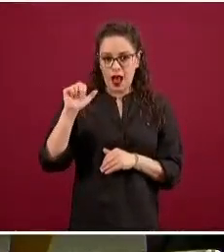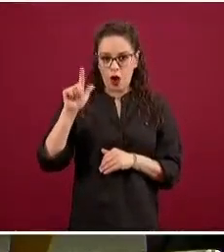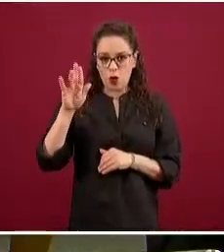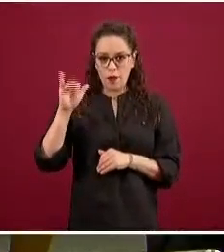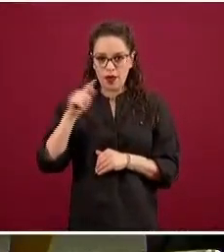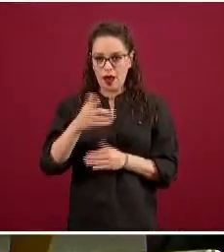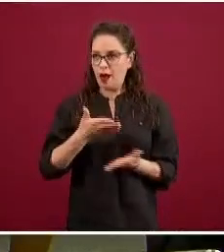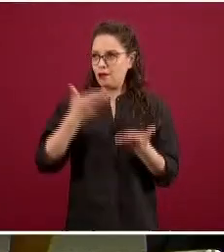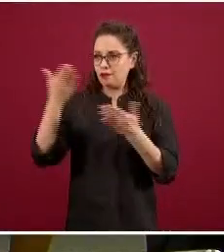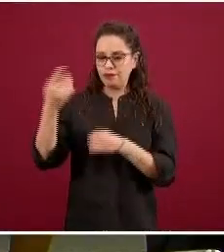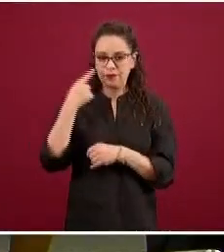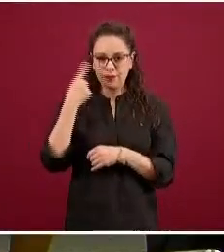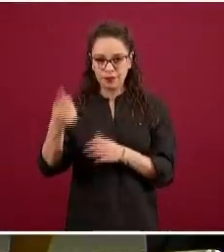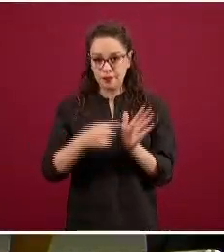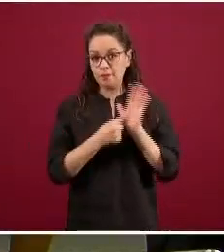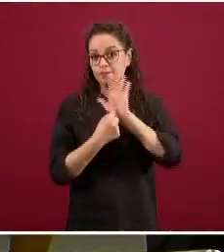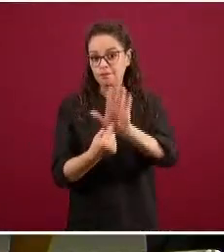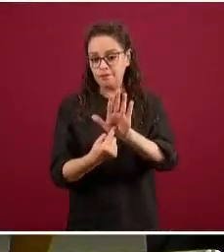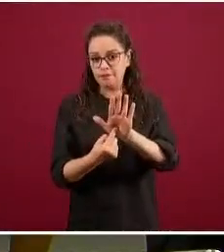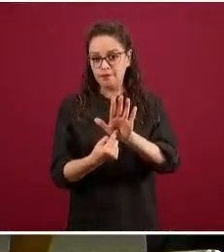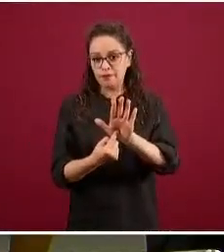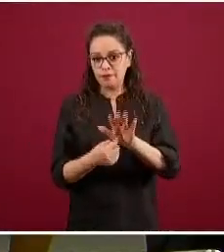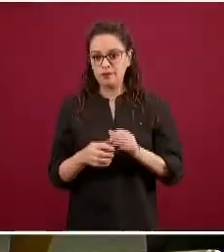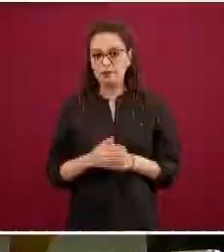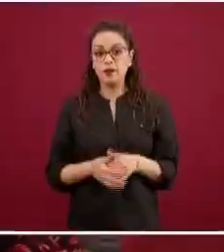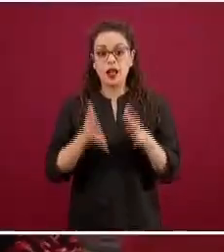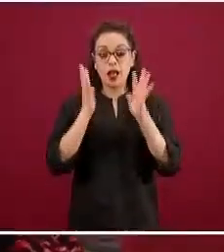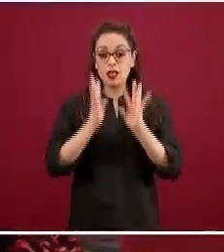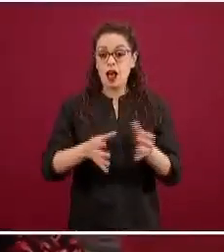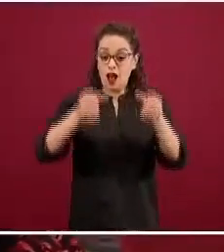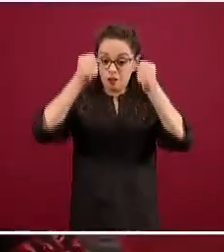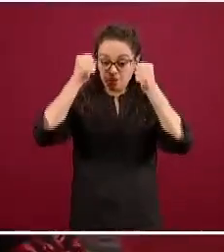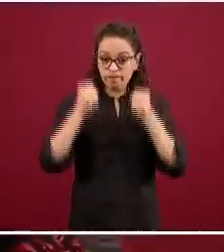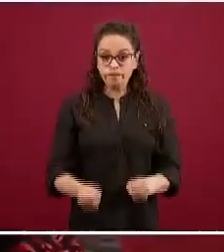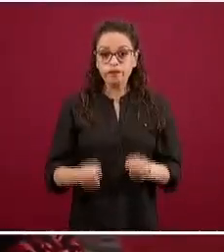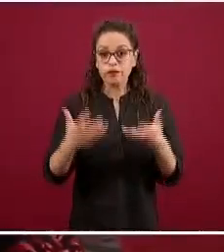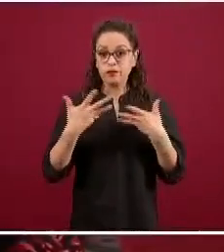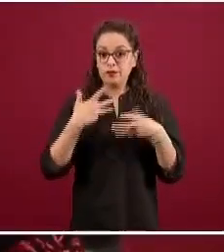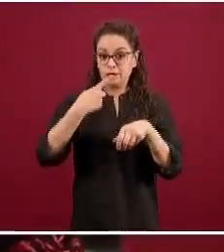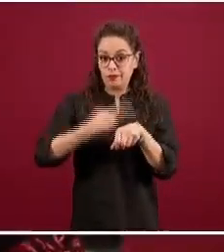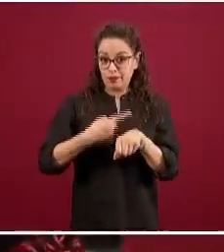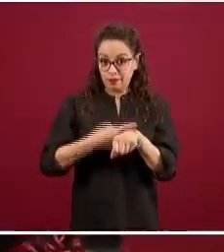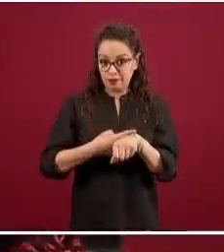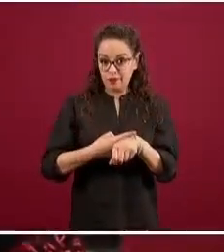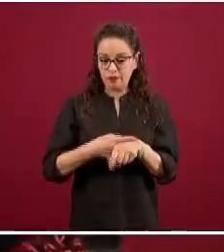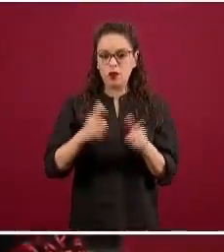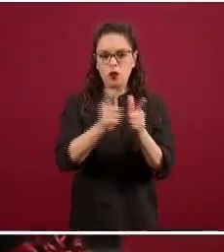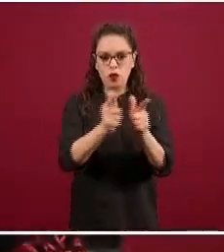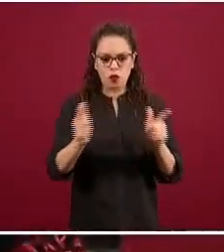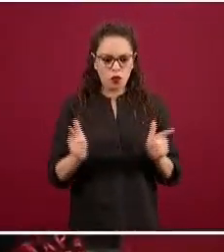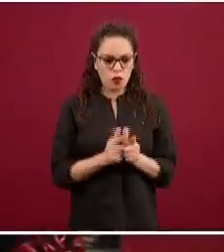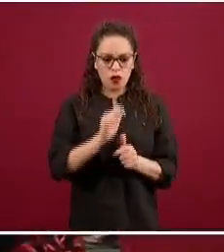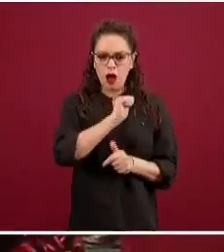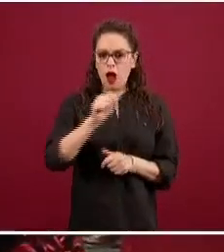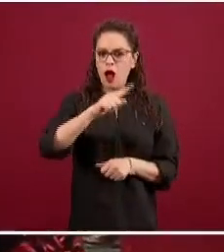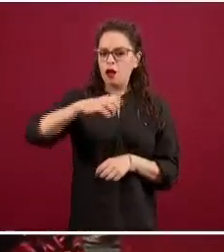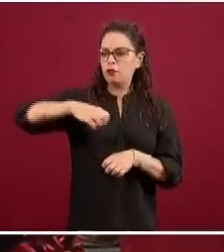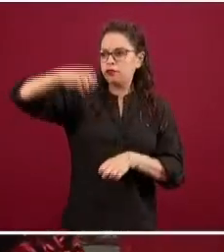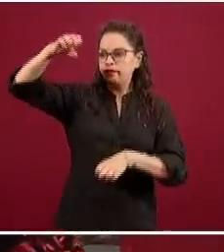casos confirmados, solamente los confirmados, por grupo de edad. Y está también aquí